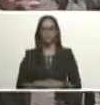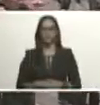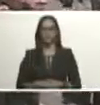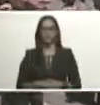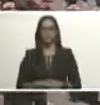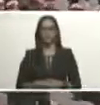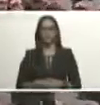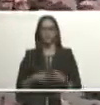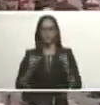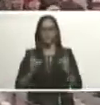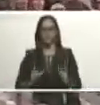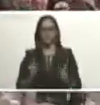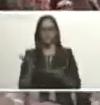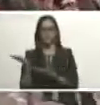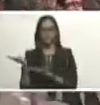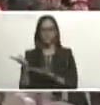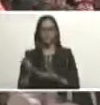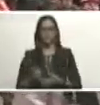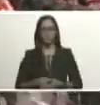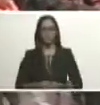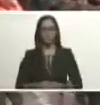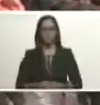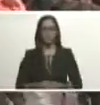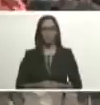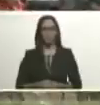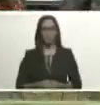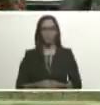¡Adicre! ¡Tun!